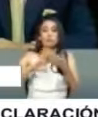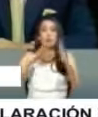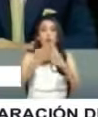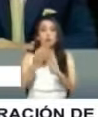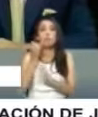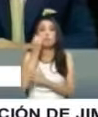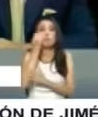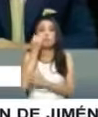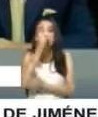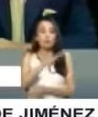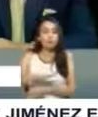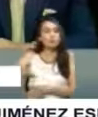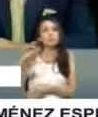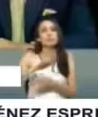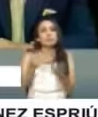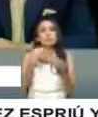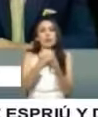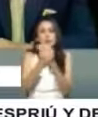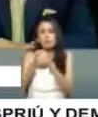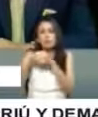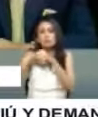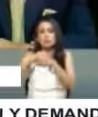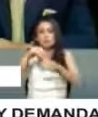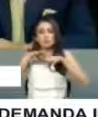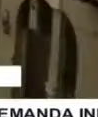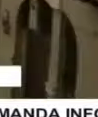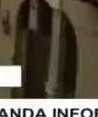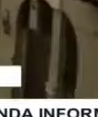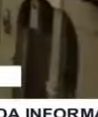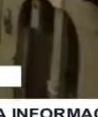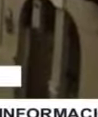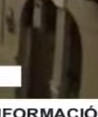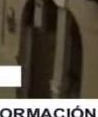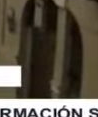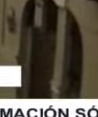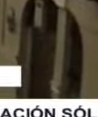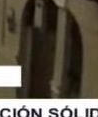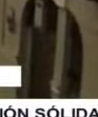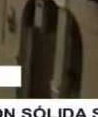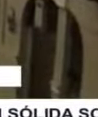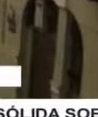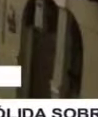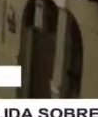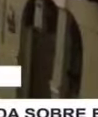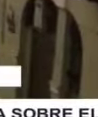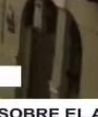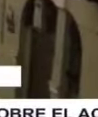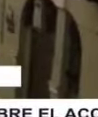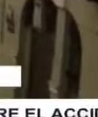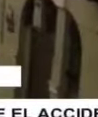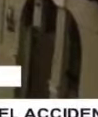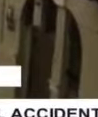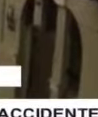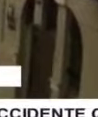logró desalojar a estos dirigentes indígenas, pero se han vivido momentos nunca antes vistos en las calles de